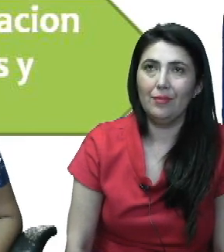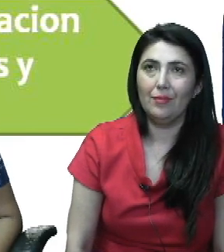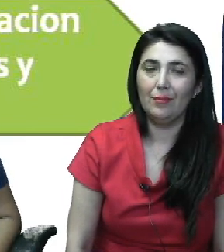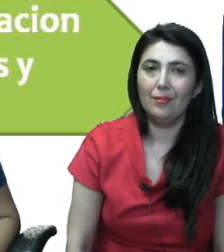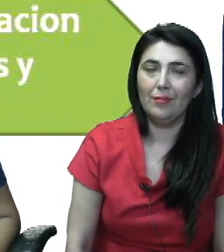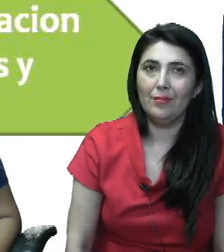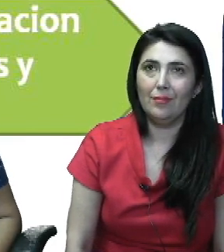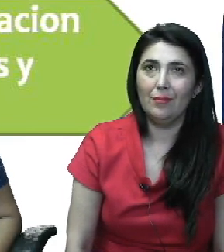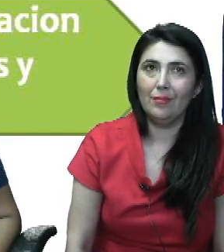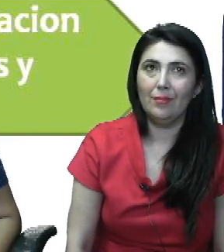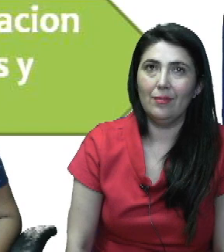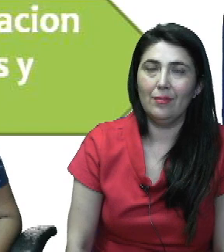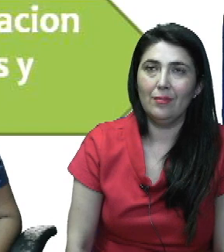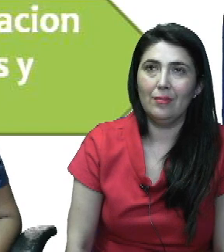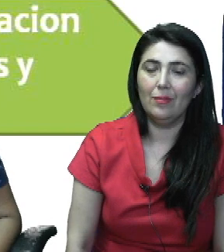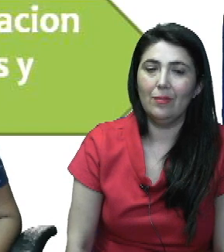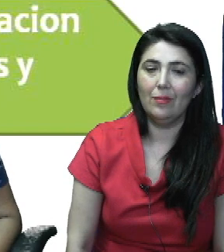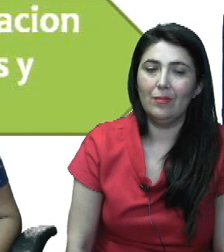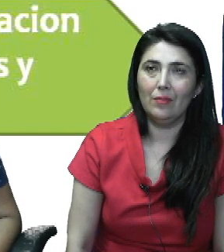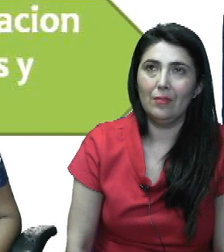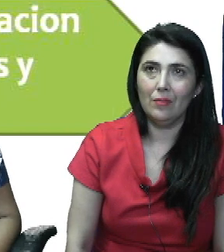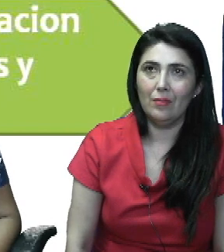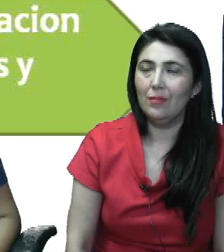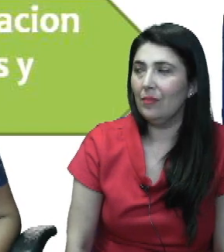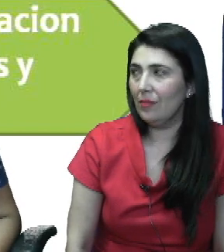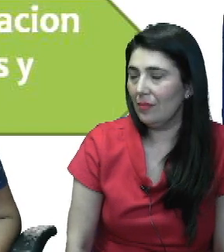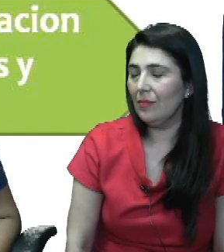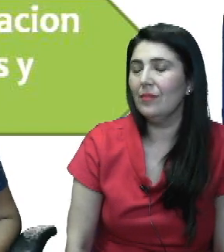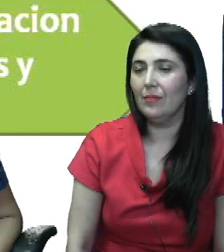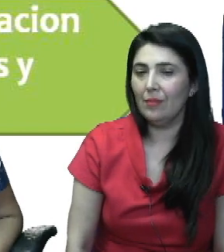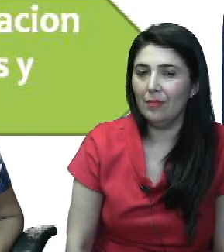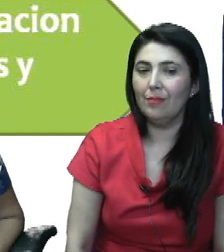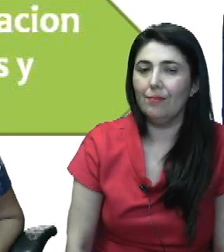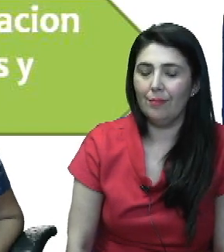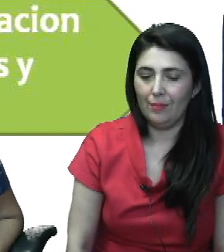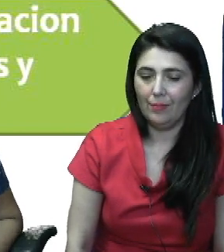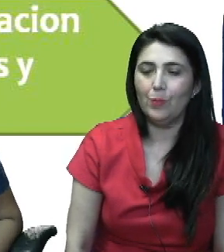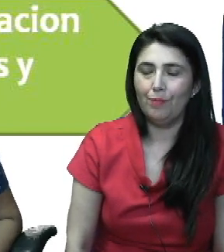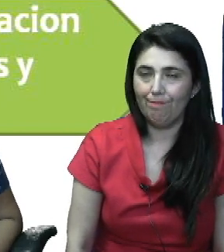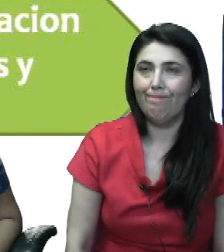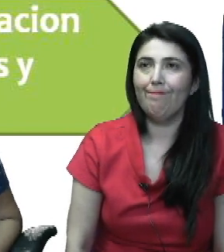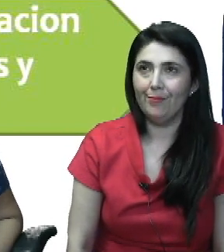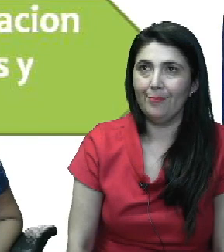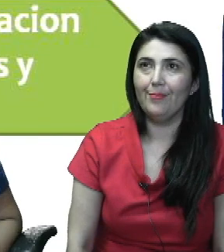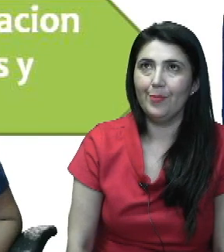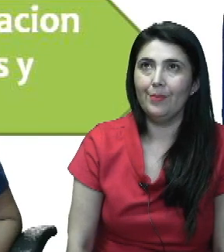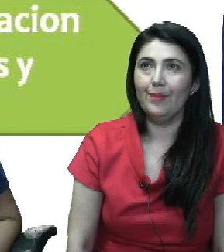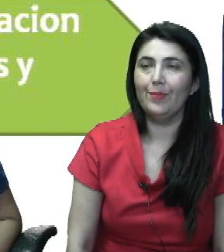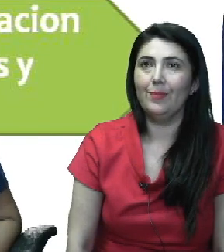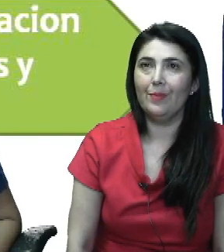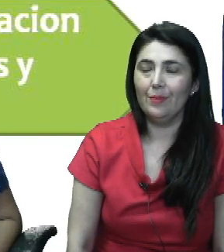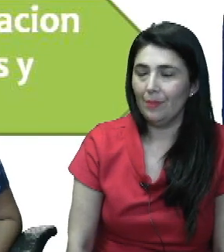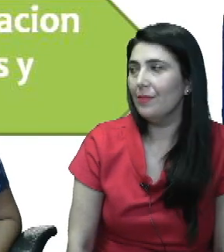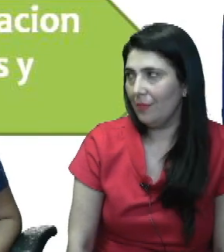también de estas experiencias nos vamos entonces a fortalecer y prepararnos, ¿cierto?, ante un eventual nuevo evento. Y que, como bien sabemos, acá en